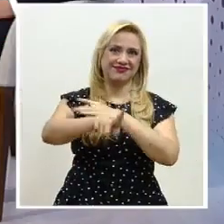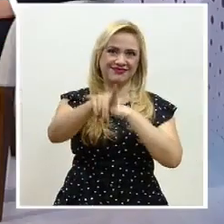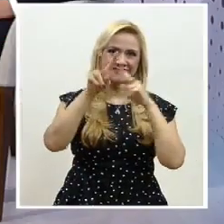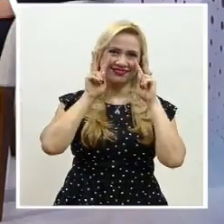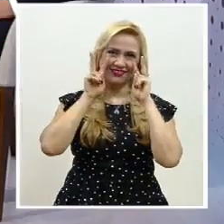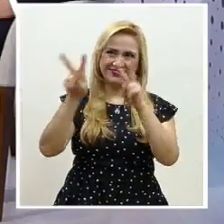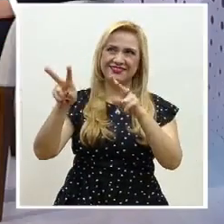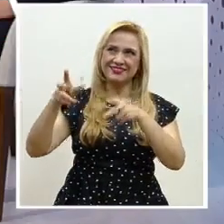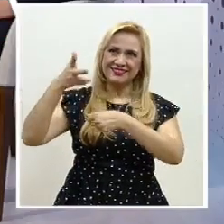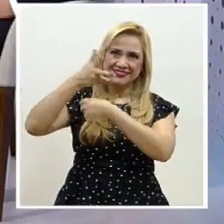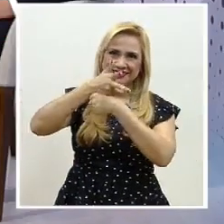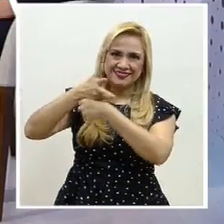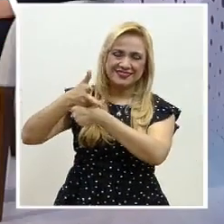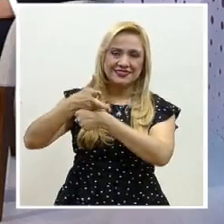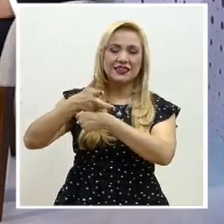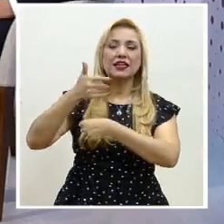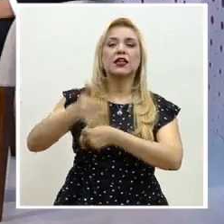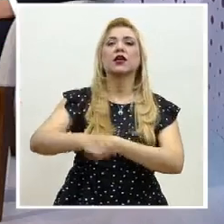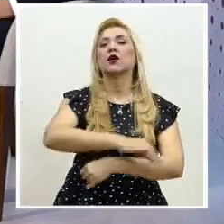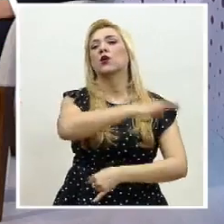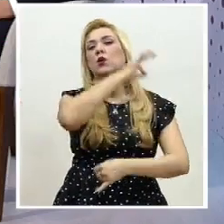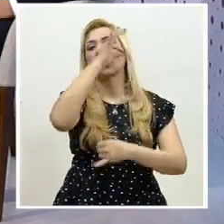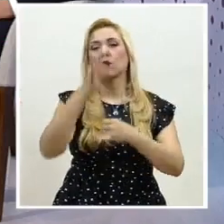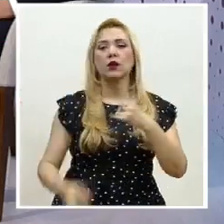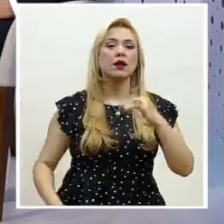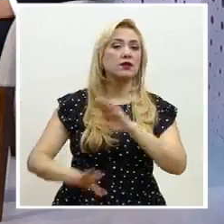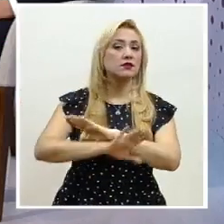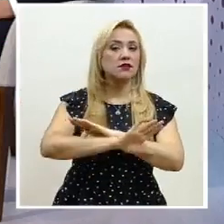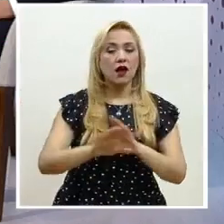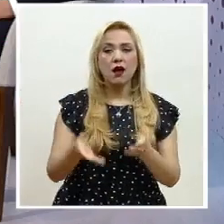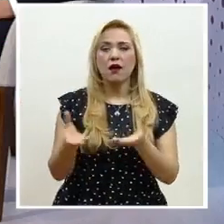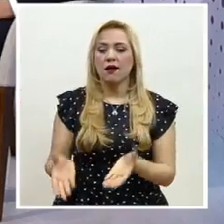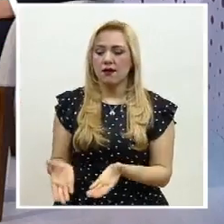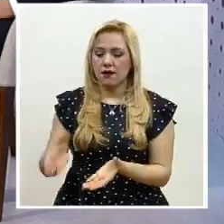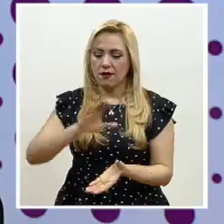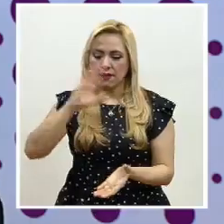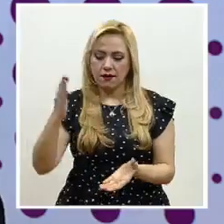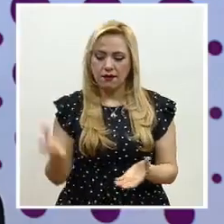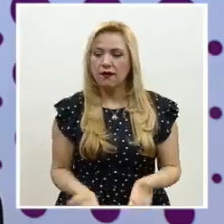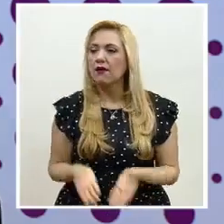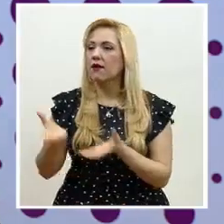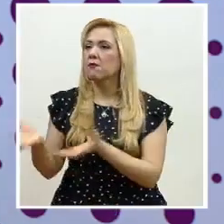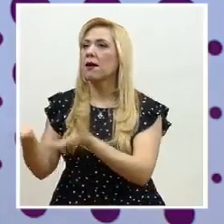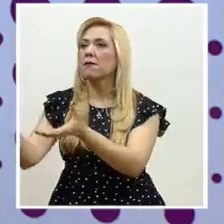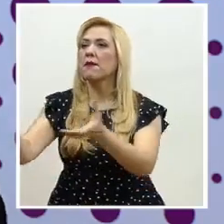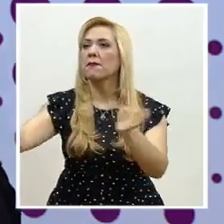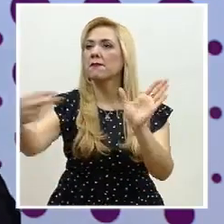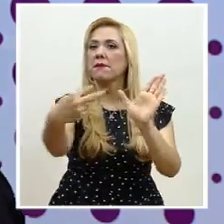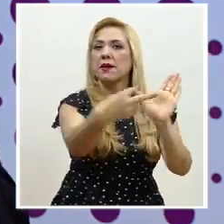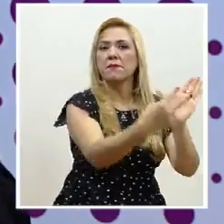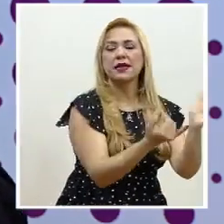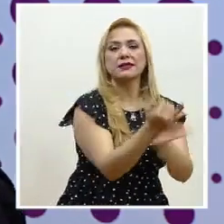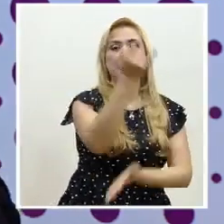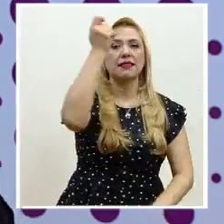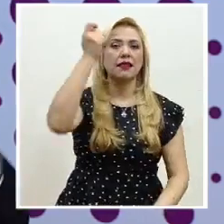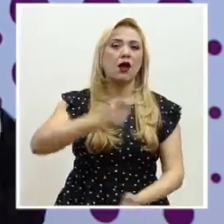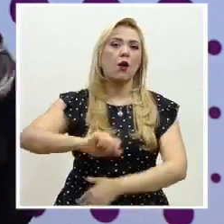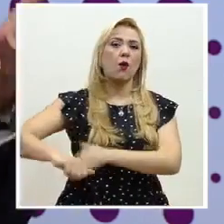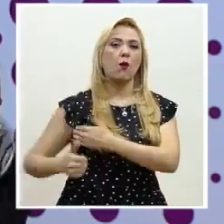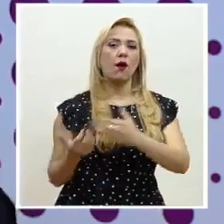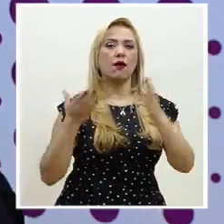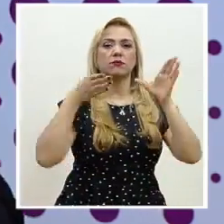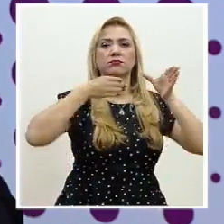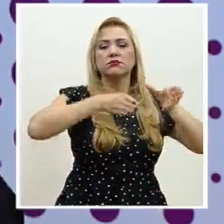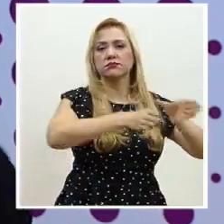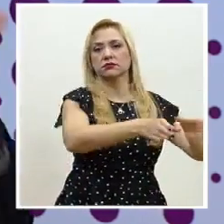como sabemos, y después el engrose que también circula dentro de las ponencias para contribuir a un mejor producto. Gaby, desde tu punto de vista